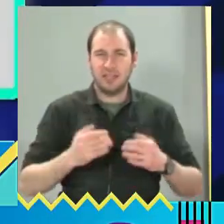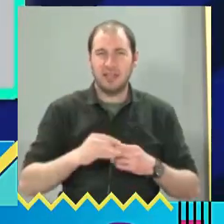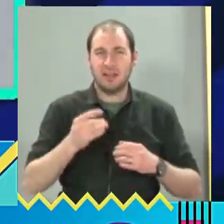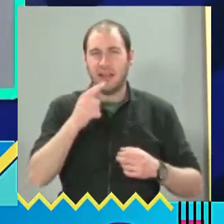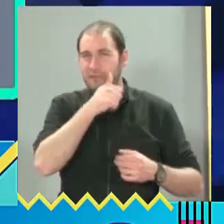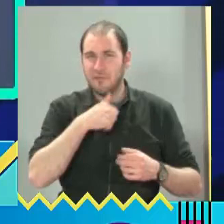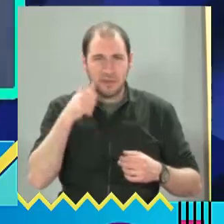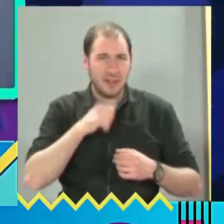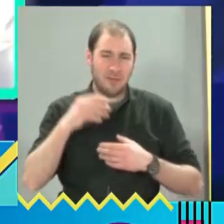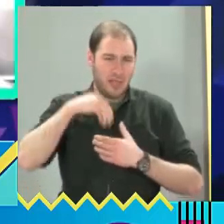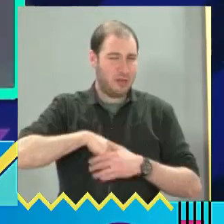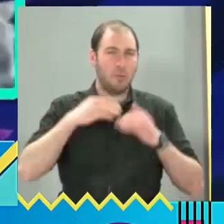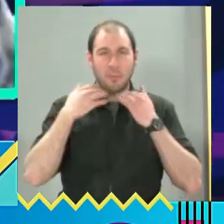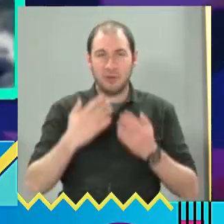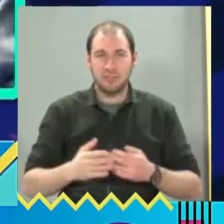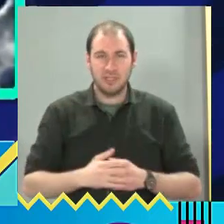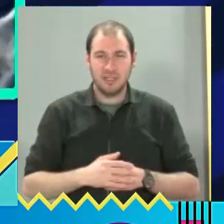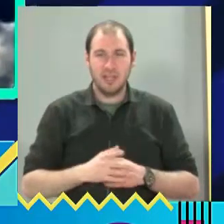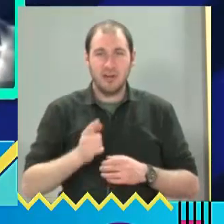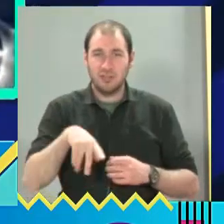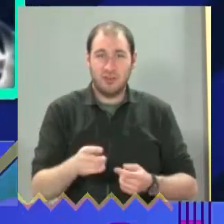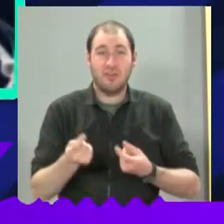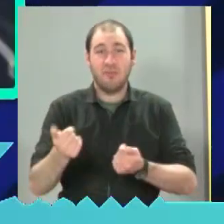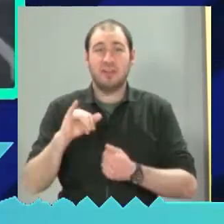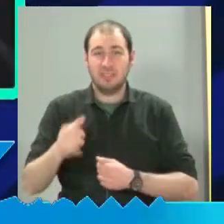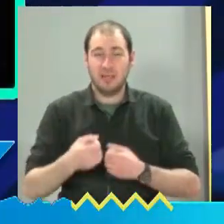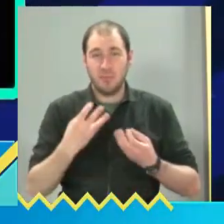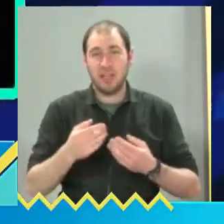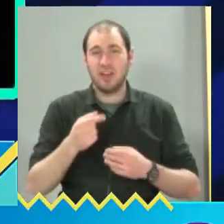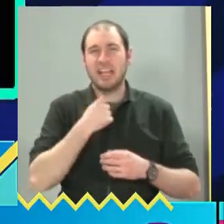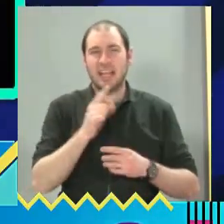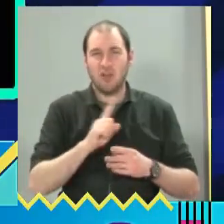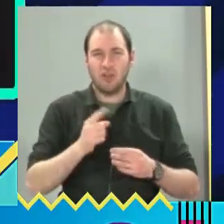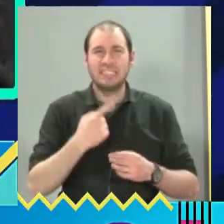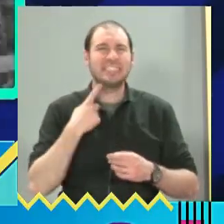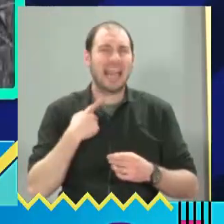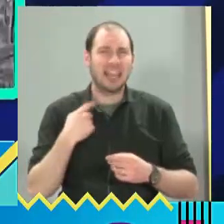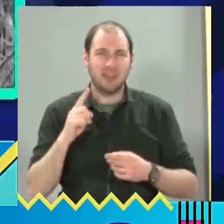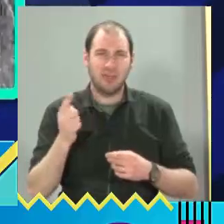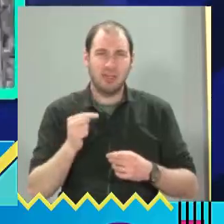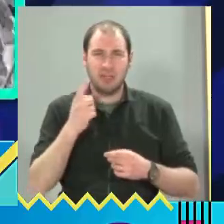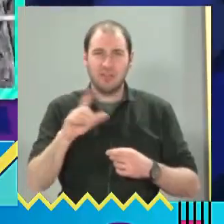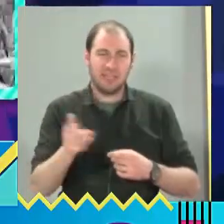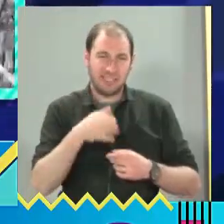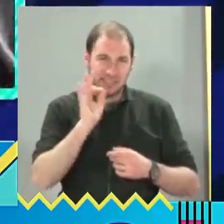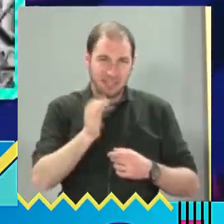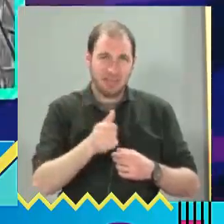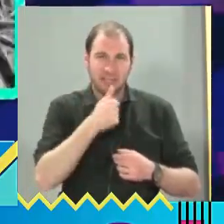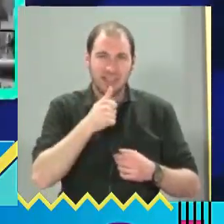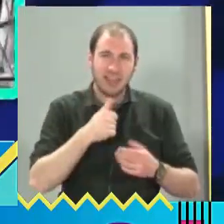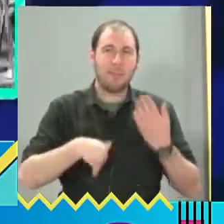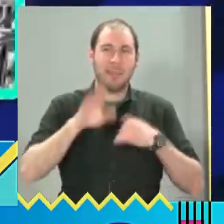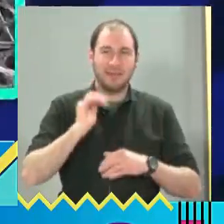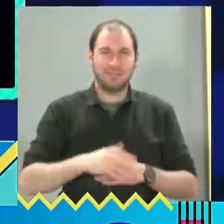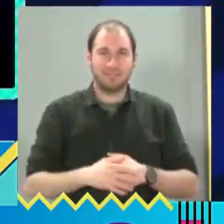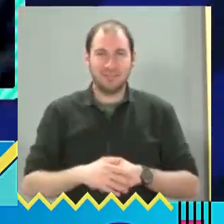envenenando con esa bebida. Y nosotros la compramos, porque en realidad no tenemos sed, porque todo el que ha tomado esa bebida sabe que te da más sed.